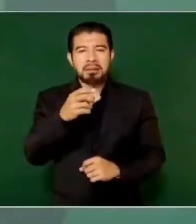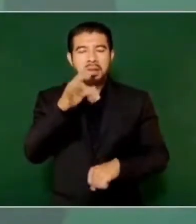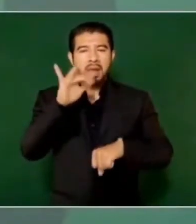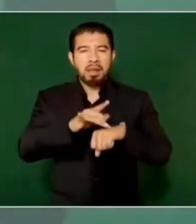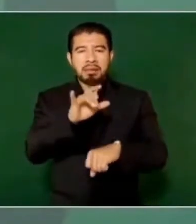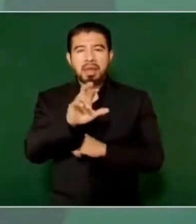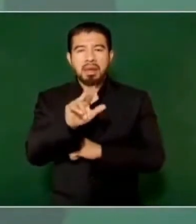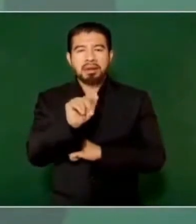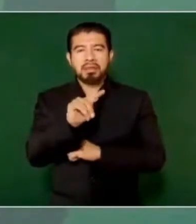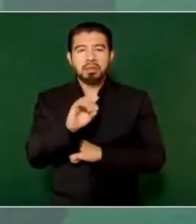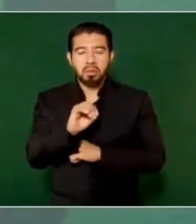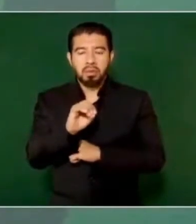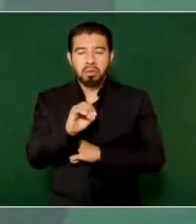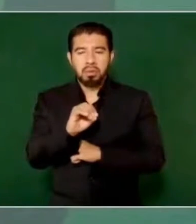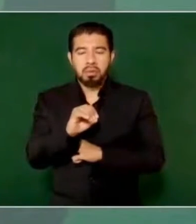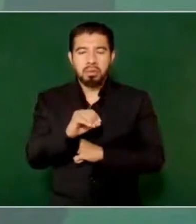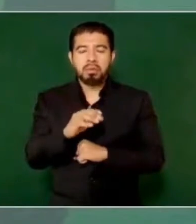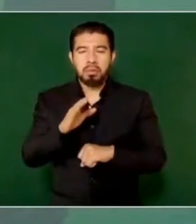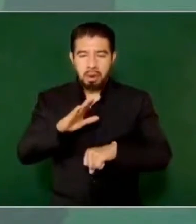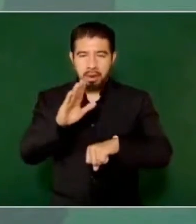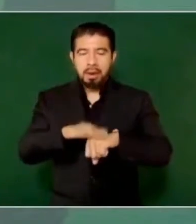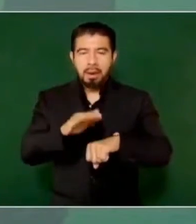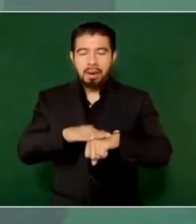Te convoco.